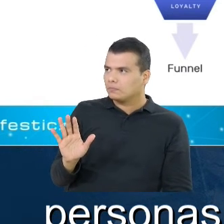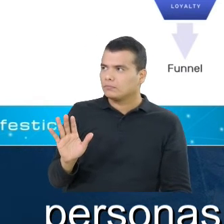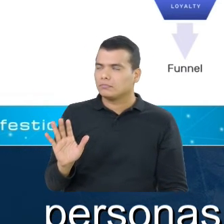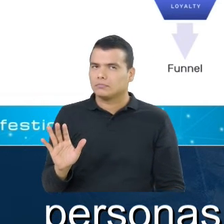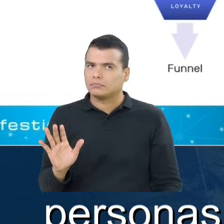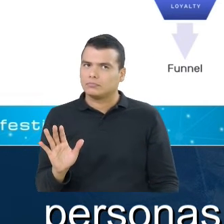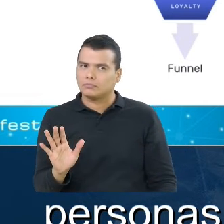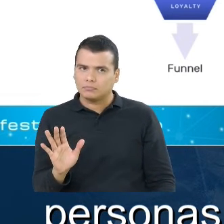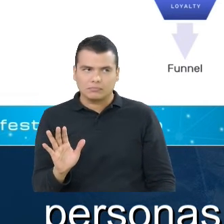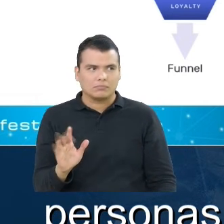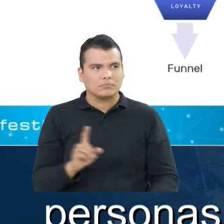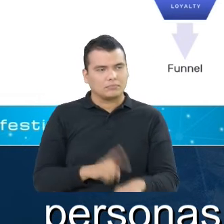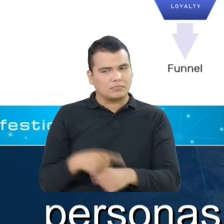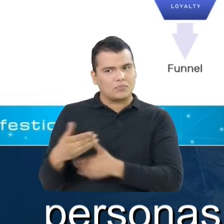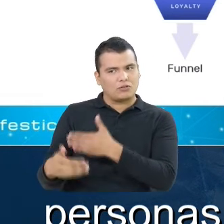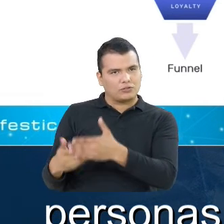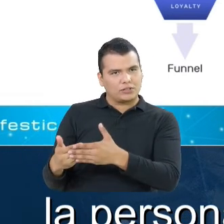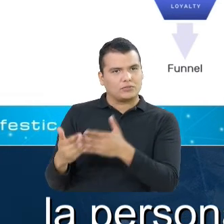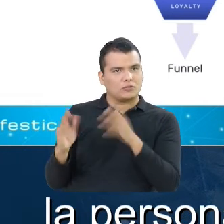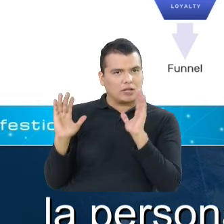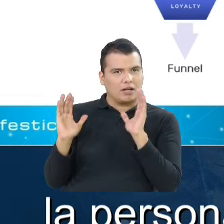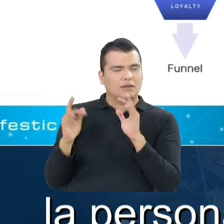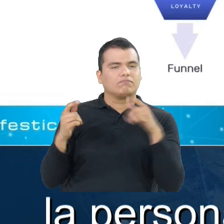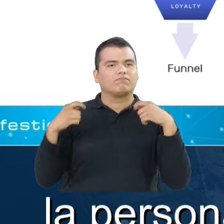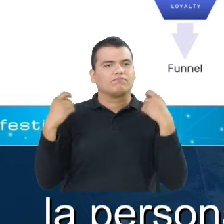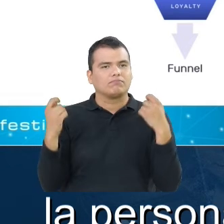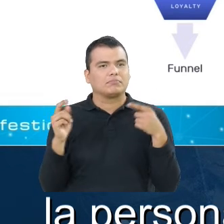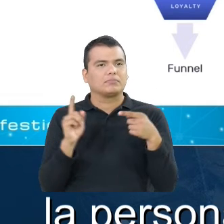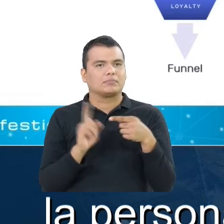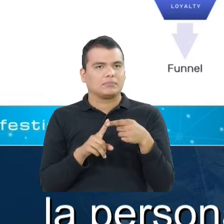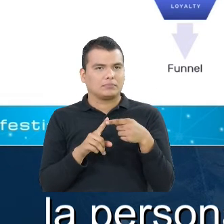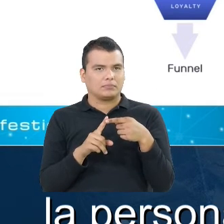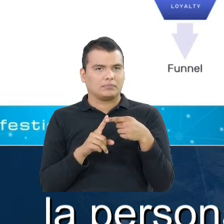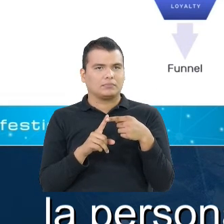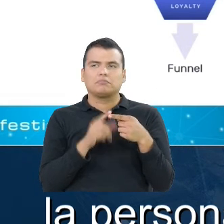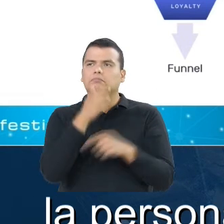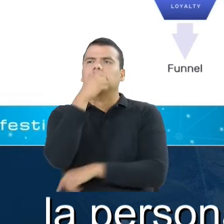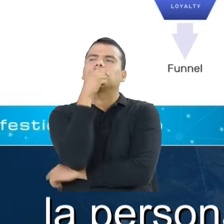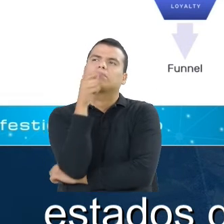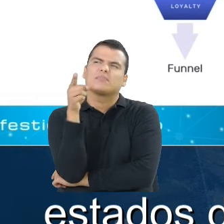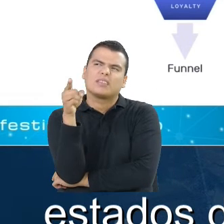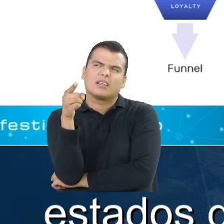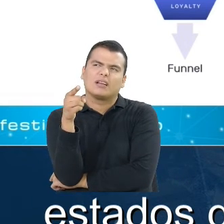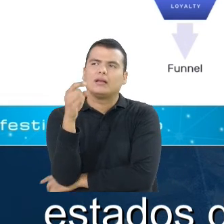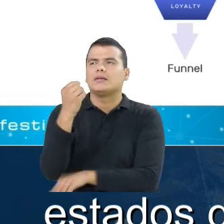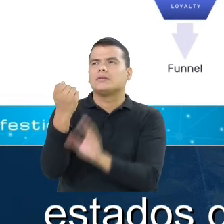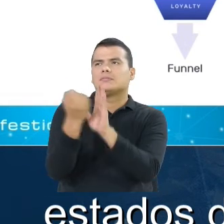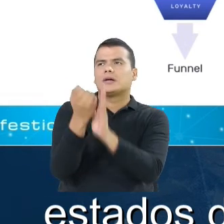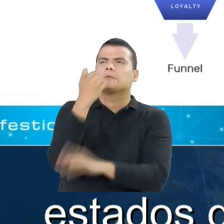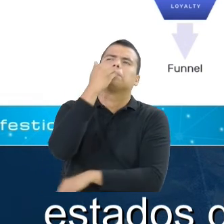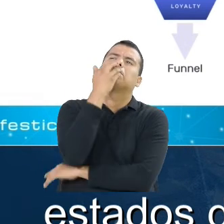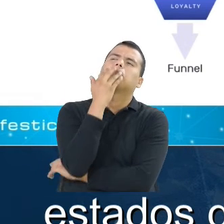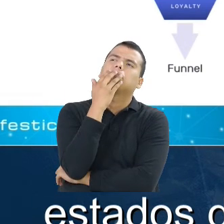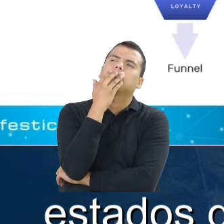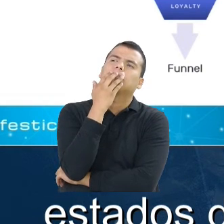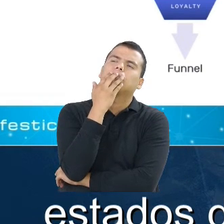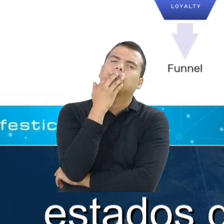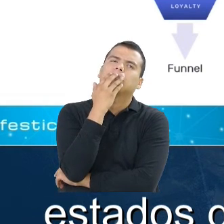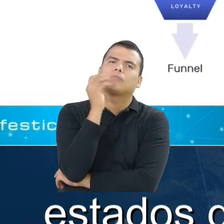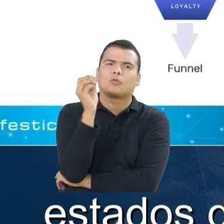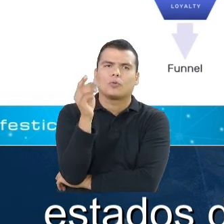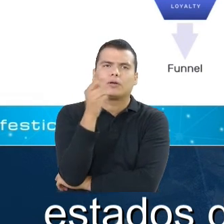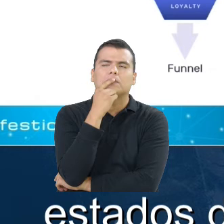de la venta. La venta es primero un awareness o conocer la marca, considerarla, convertirla y